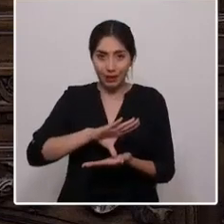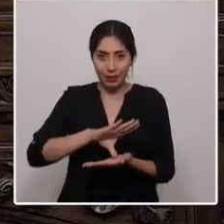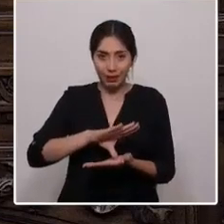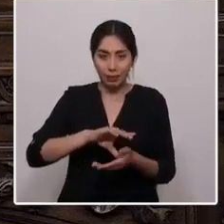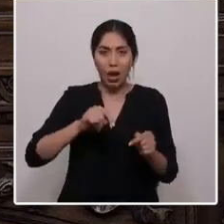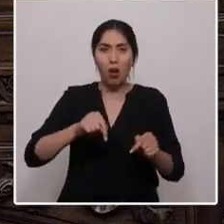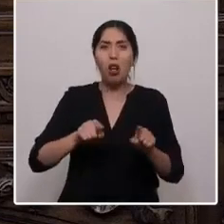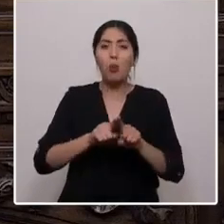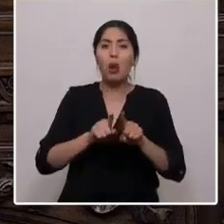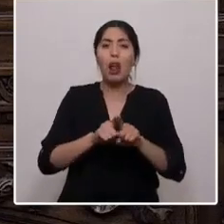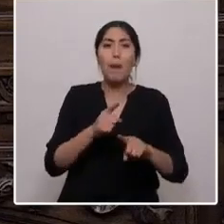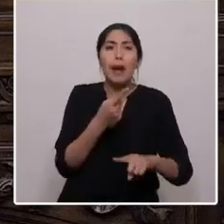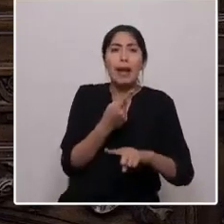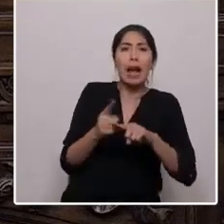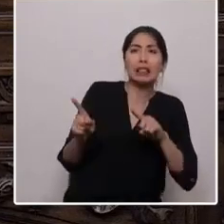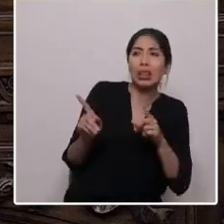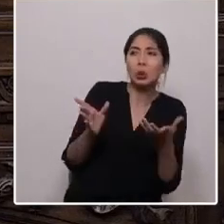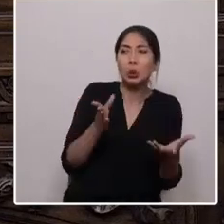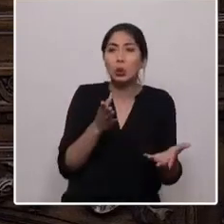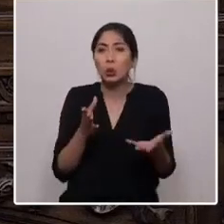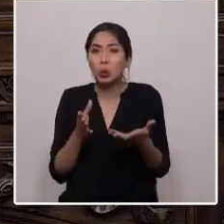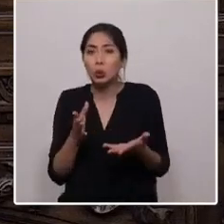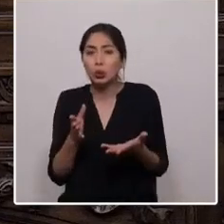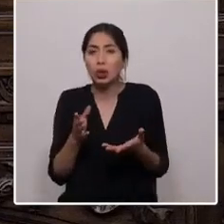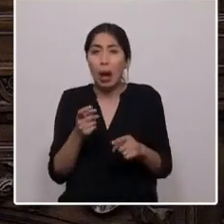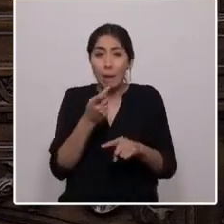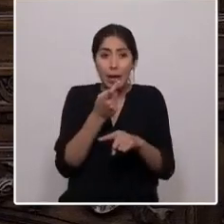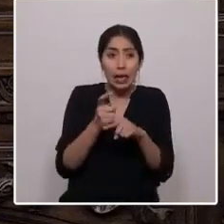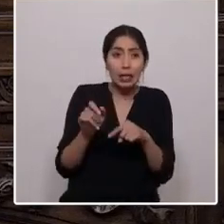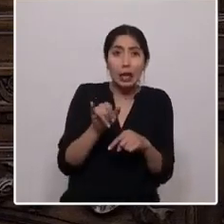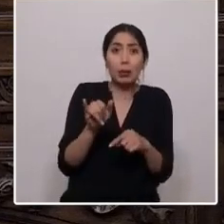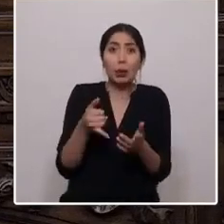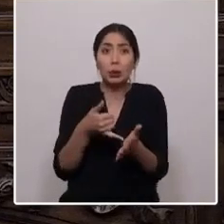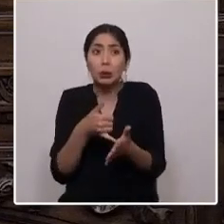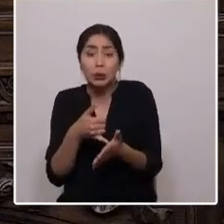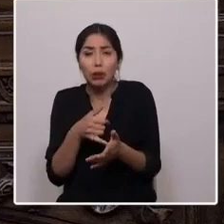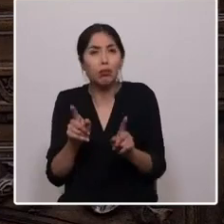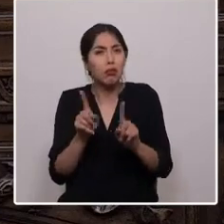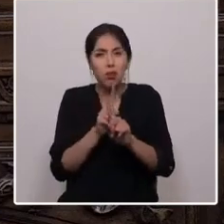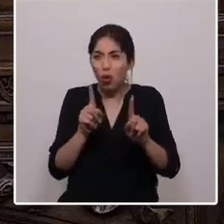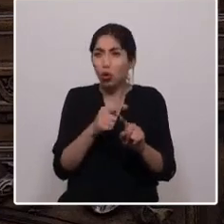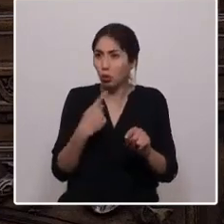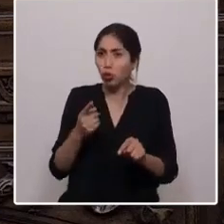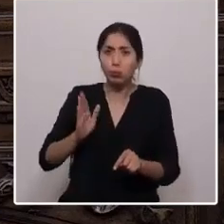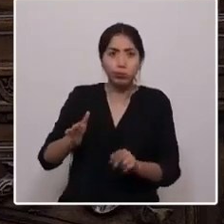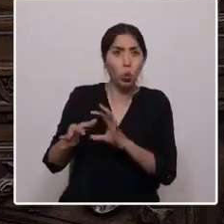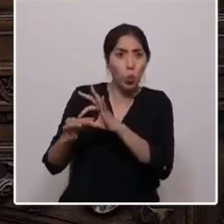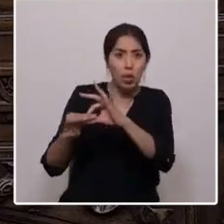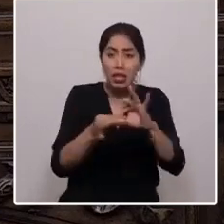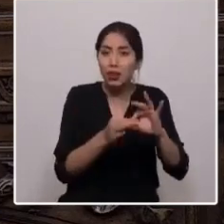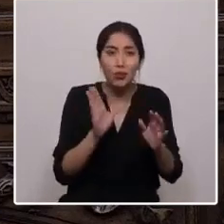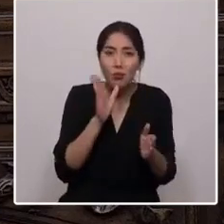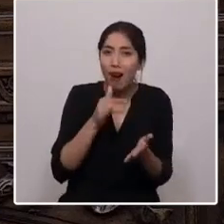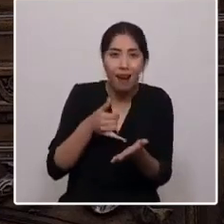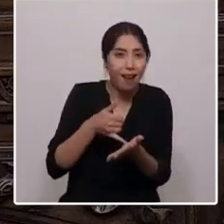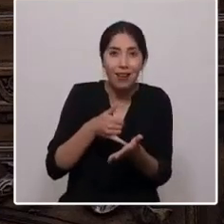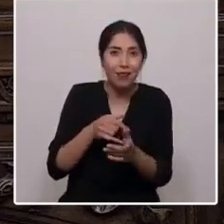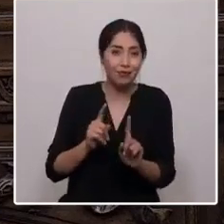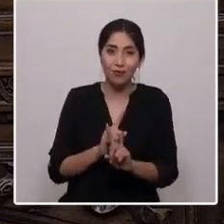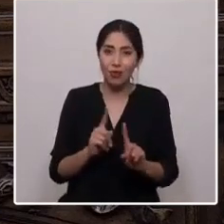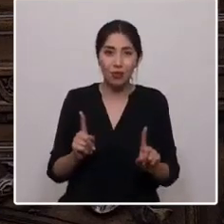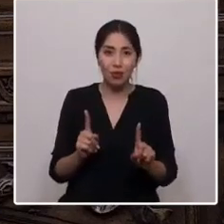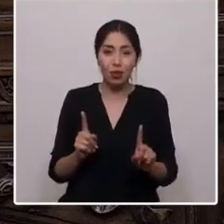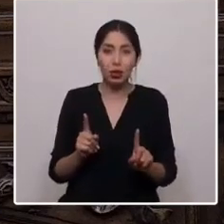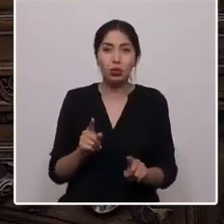inestabilidad no habrá inestabilidad posible si nos mantenemos unidos y unidas avanzando si nos articulamos por nuestros sueños